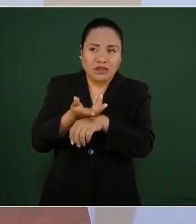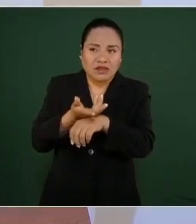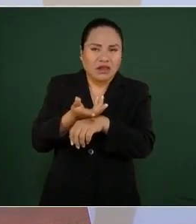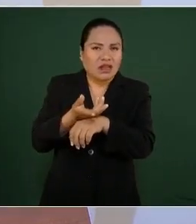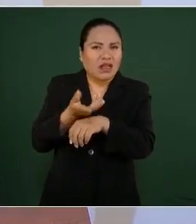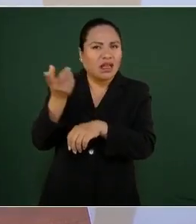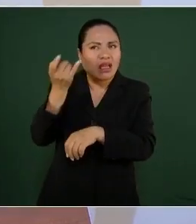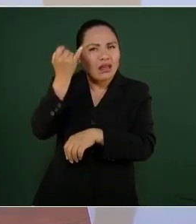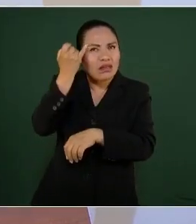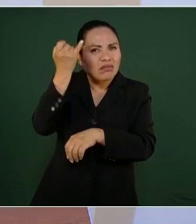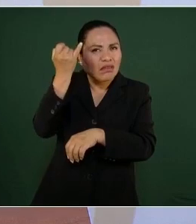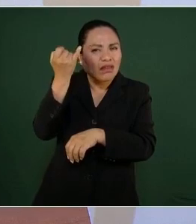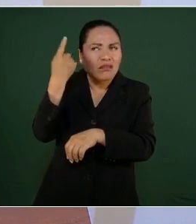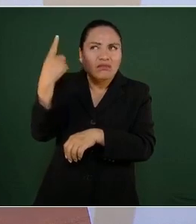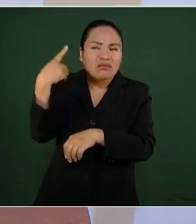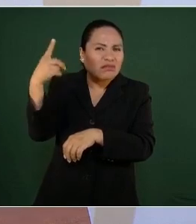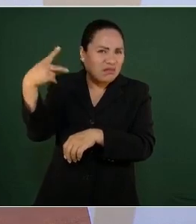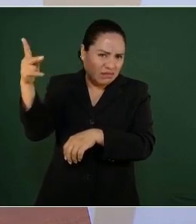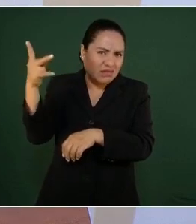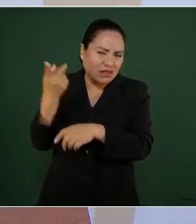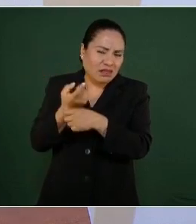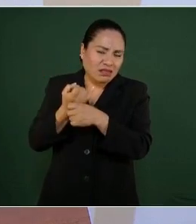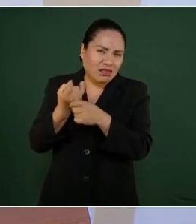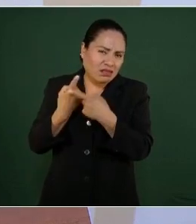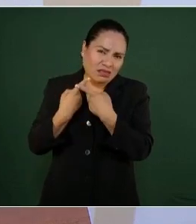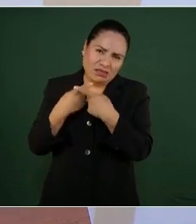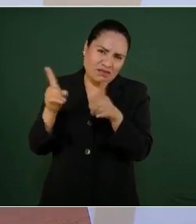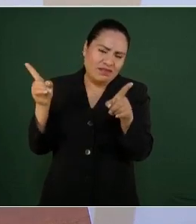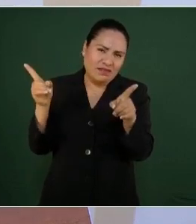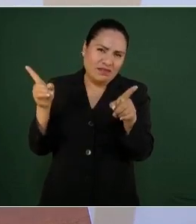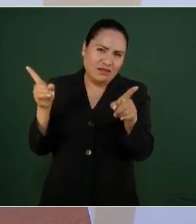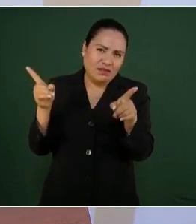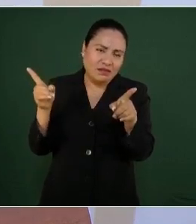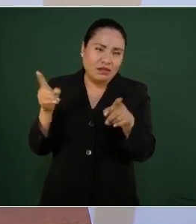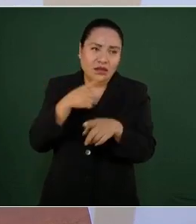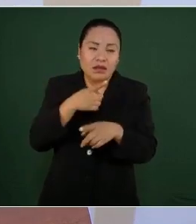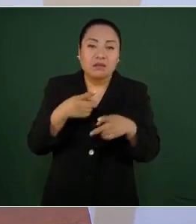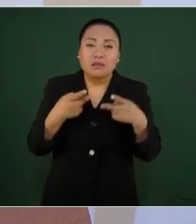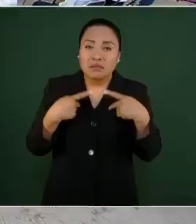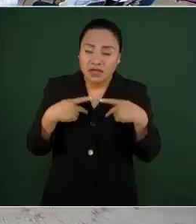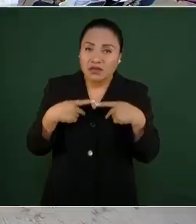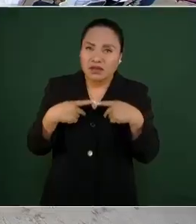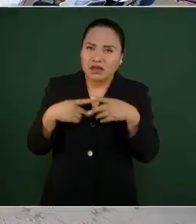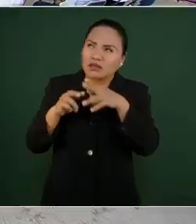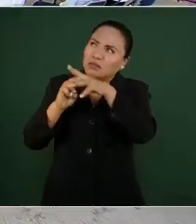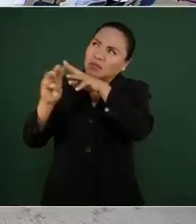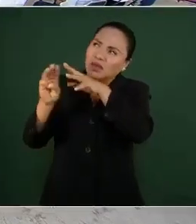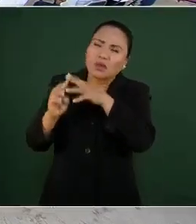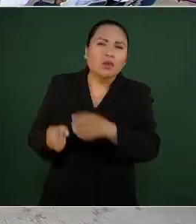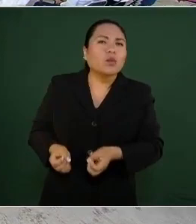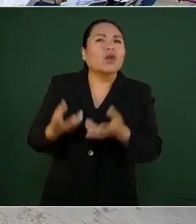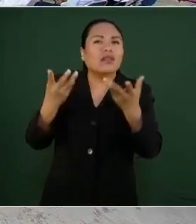dimensiona que hay solo mexicanos, 40 millones